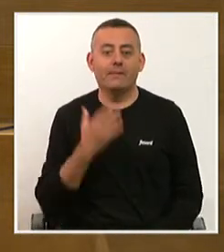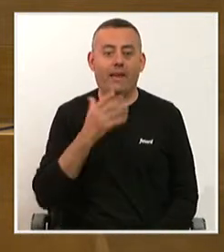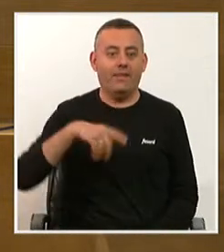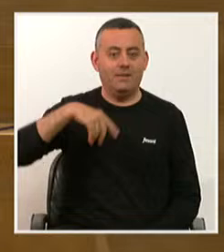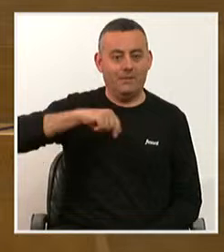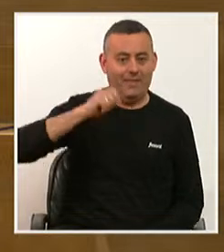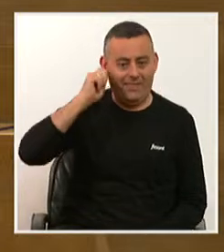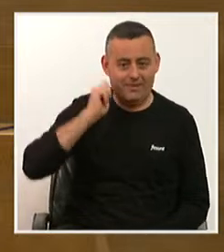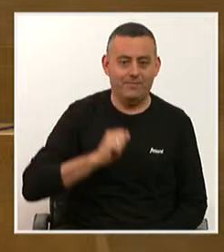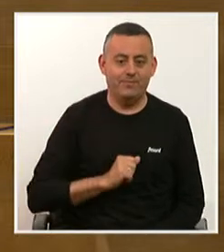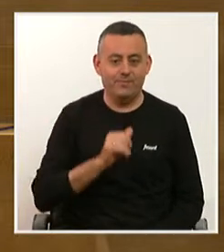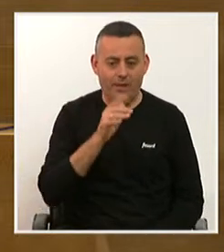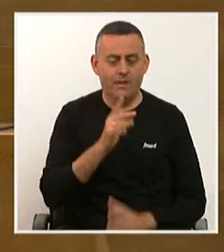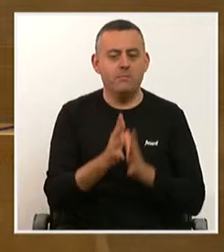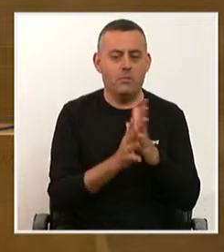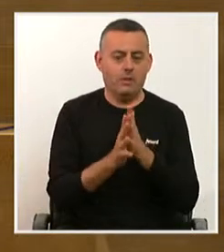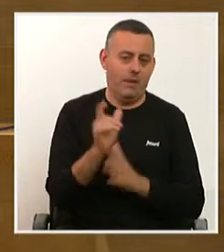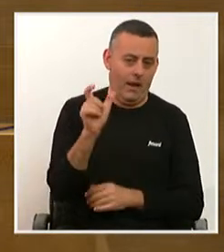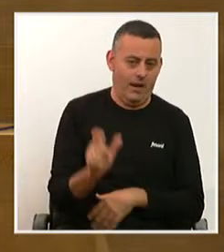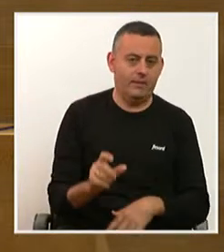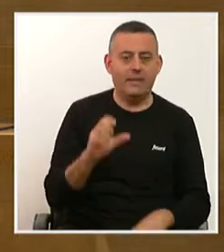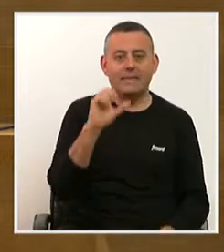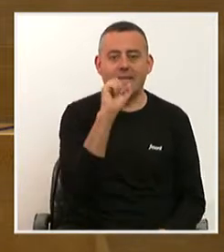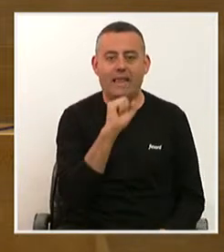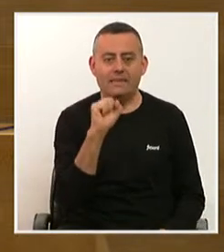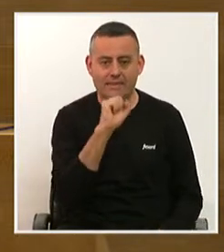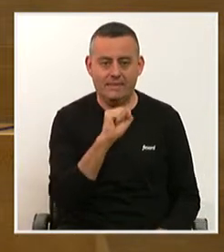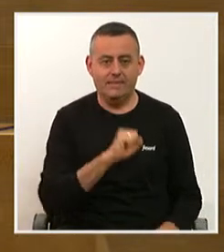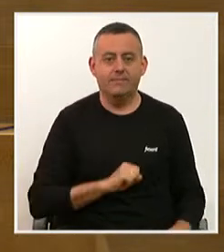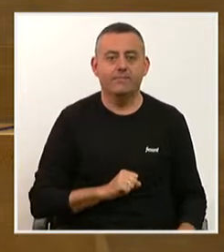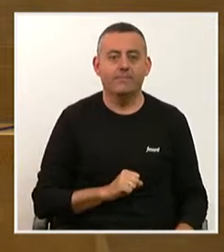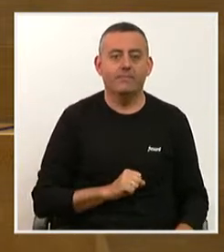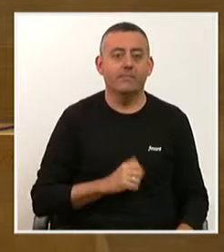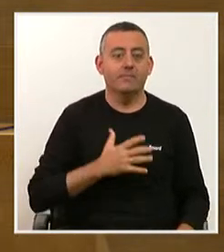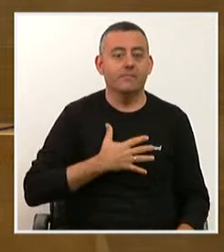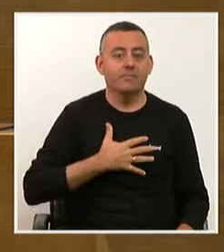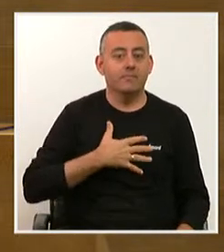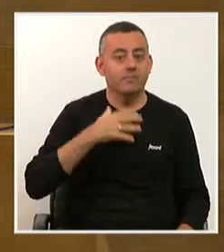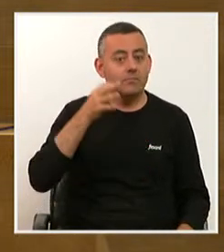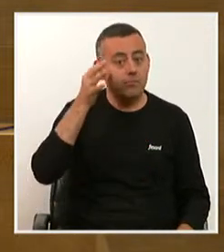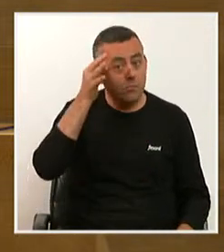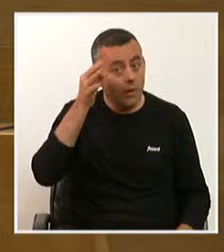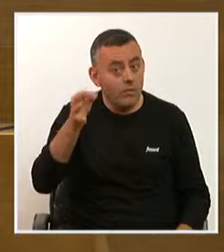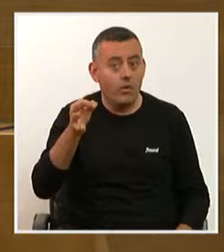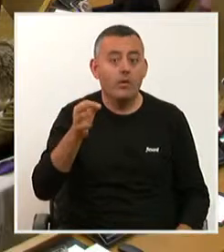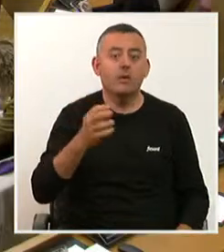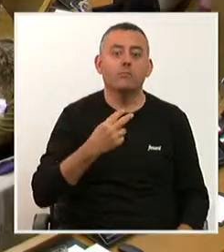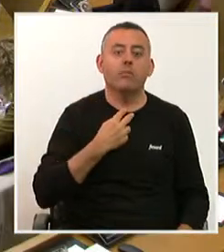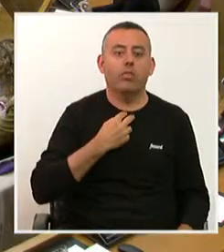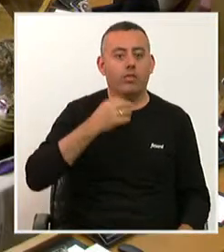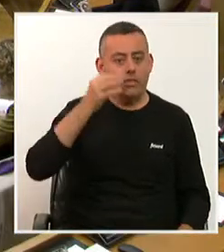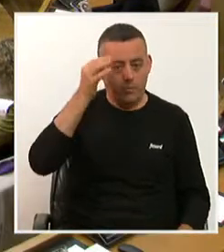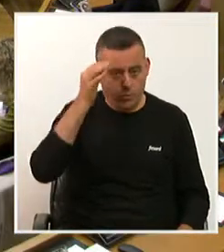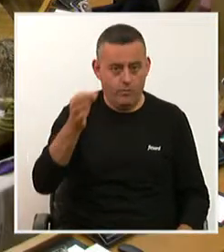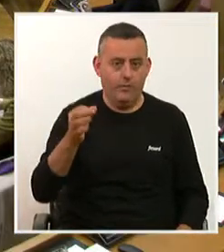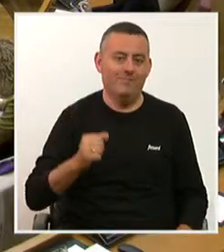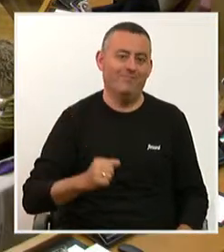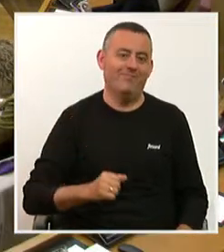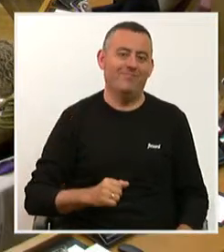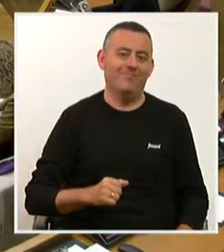presidenta asumirá la ve y será la ve del